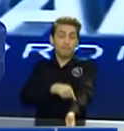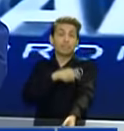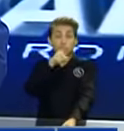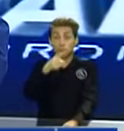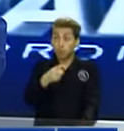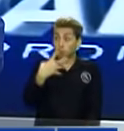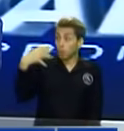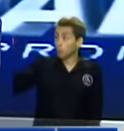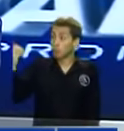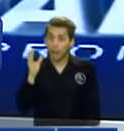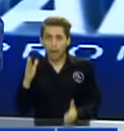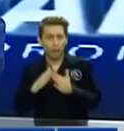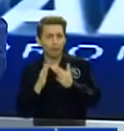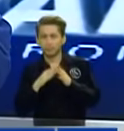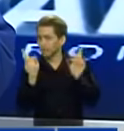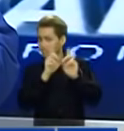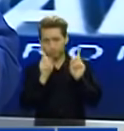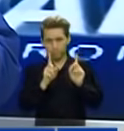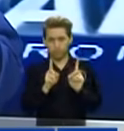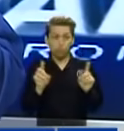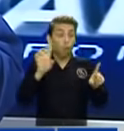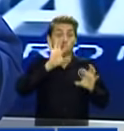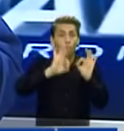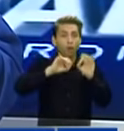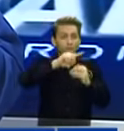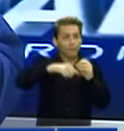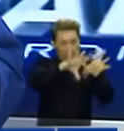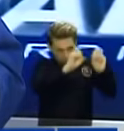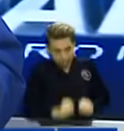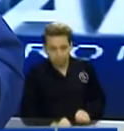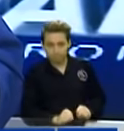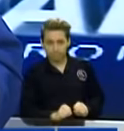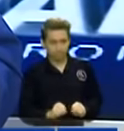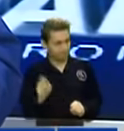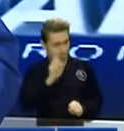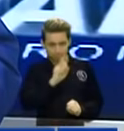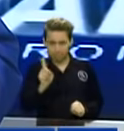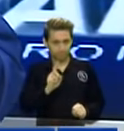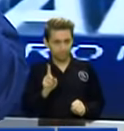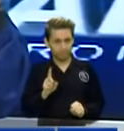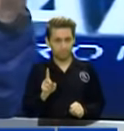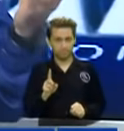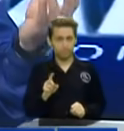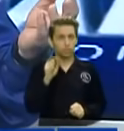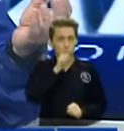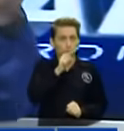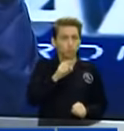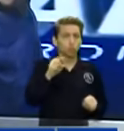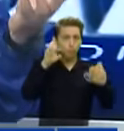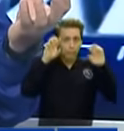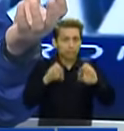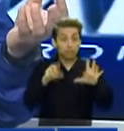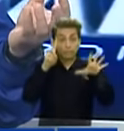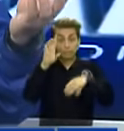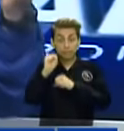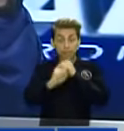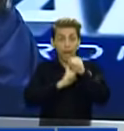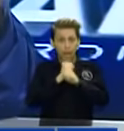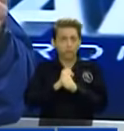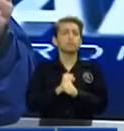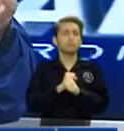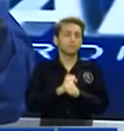no deje que salgan de su casa. De manera que si usted sale y tiene algún adulto mayor en su casa, salga, use la